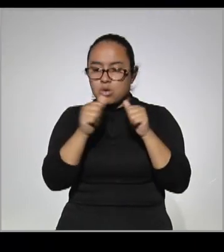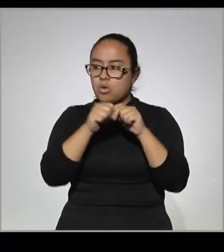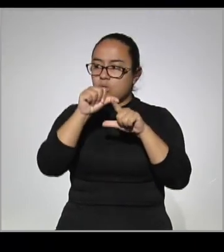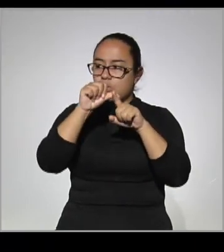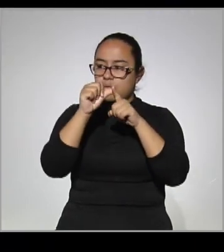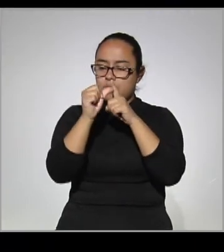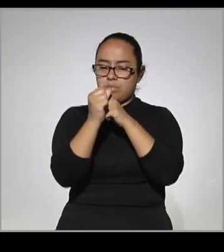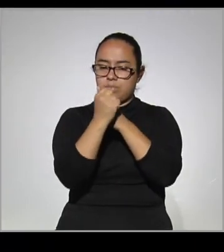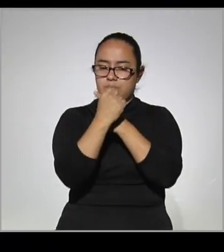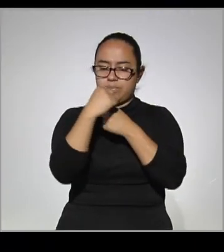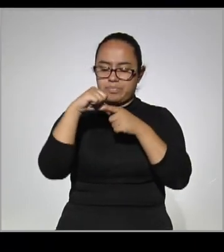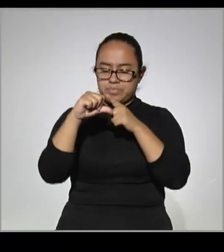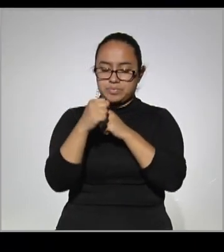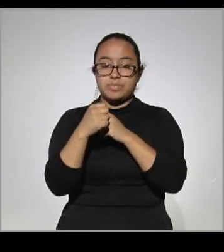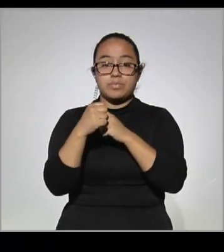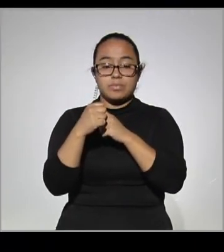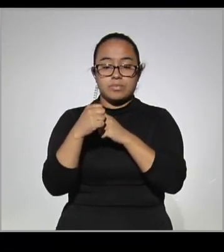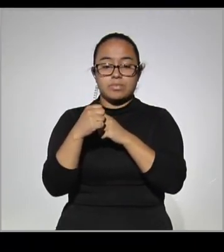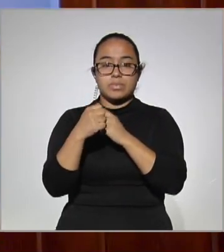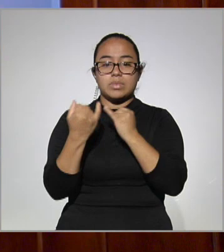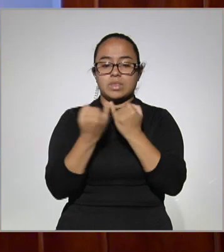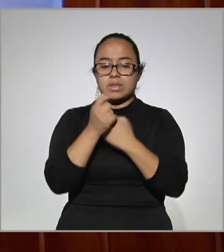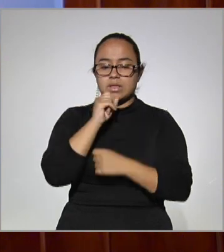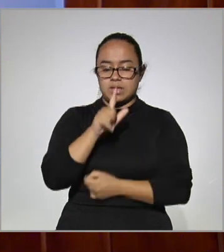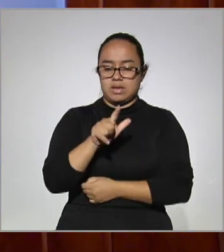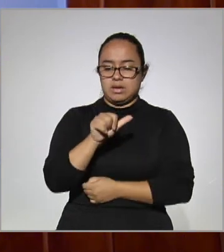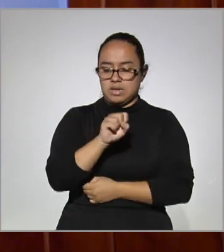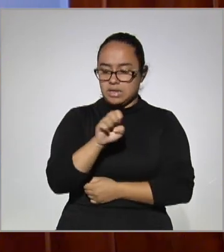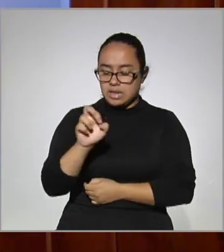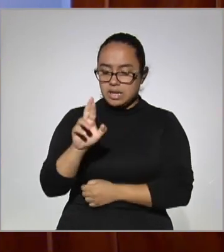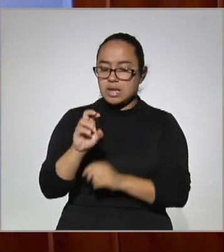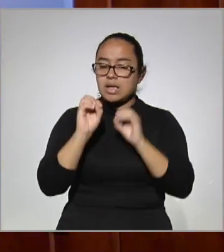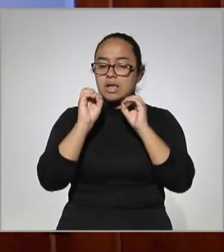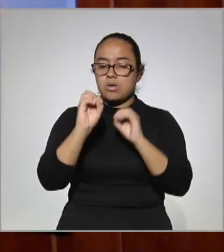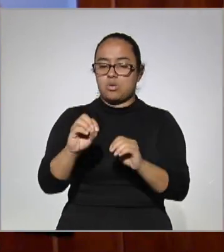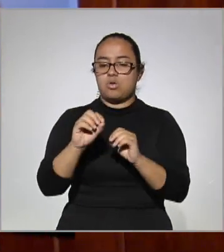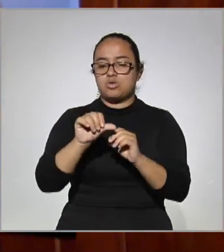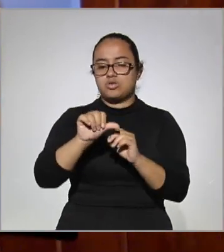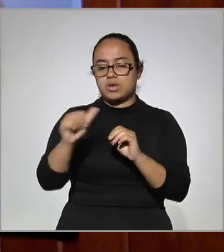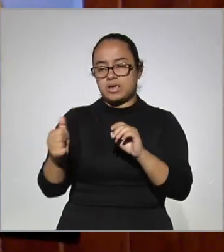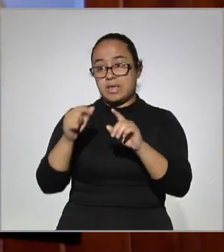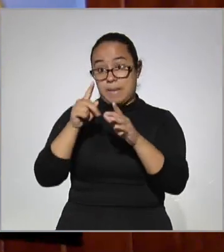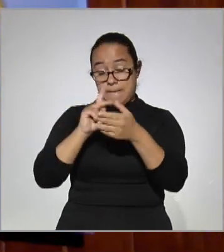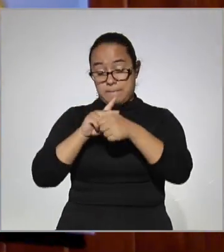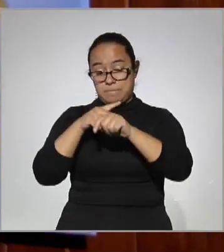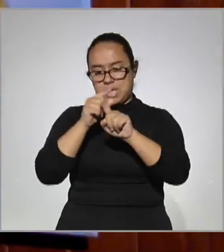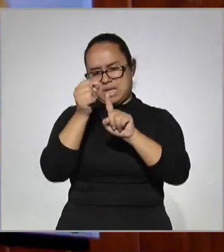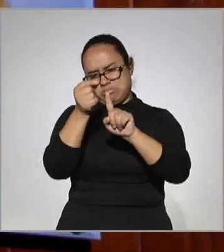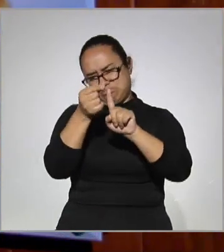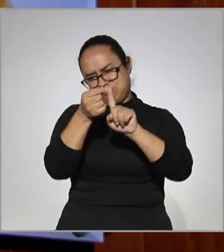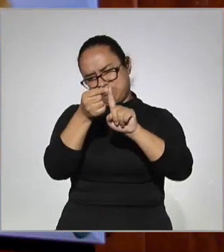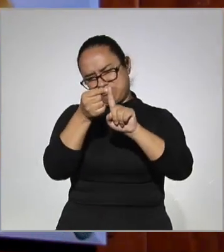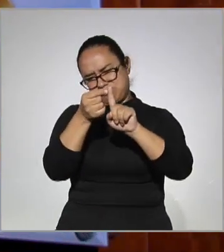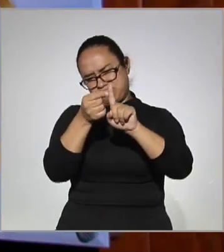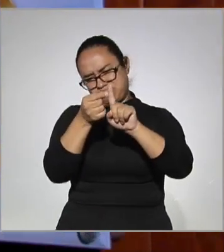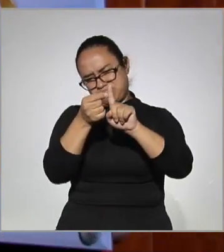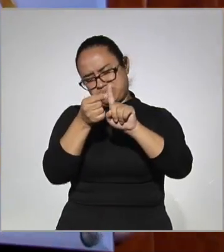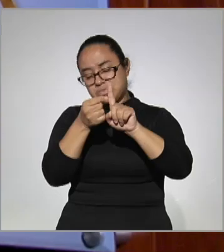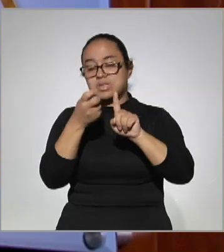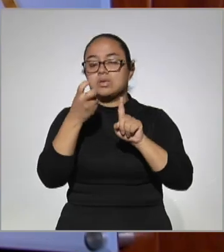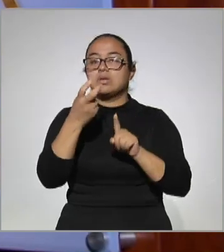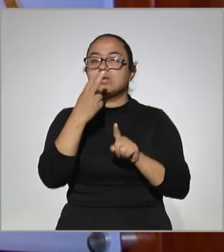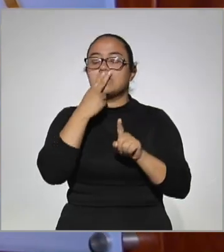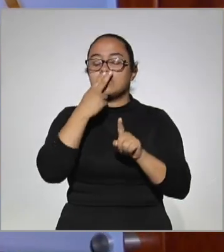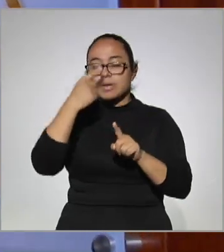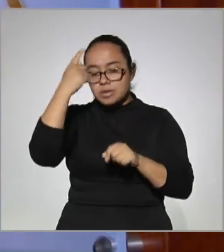frío, nosotros llamamos bisturí frío, con el láser también o con una asa diatérmica. Ese tejido se corta y nos sirve tanto para hacer